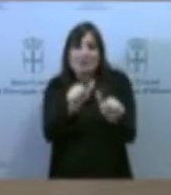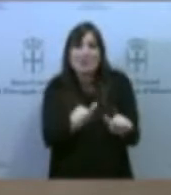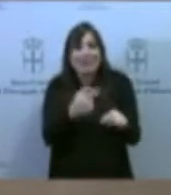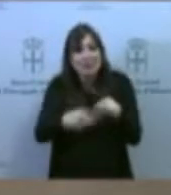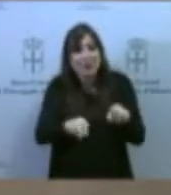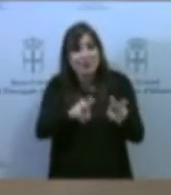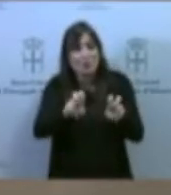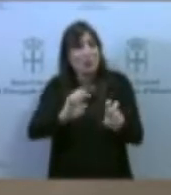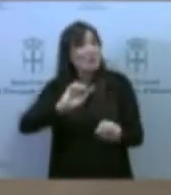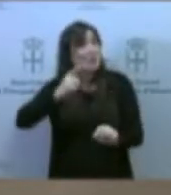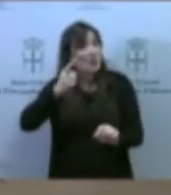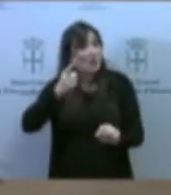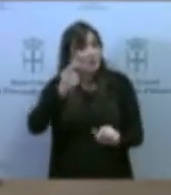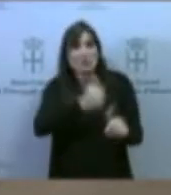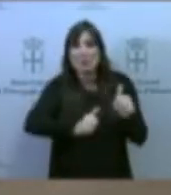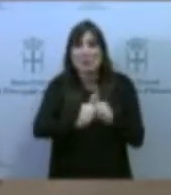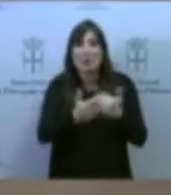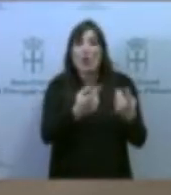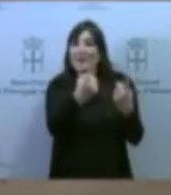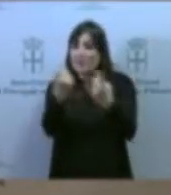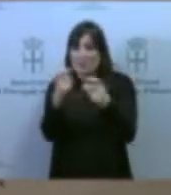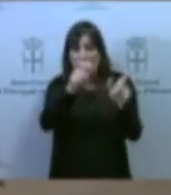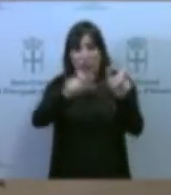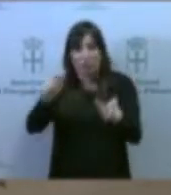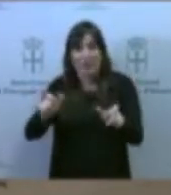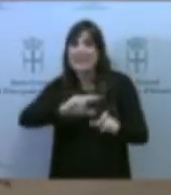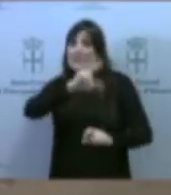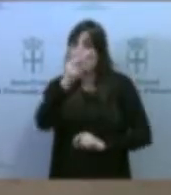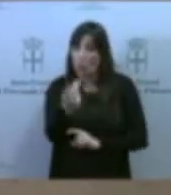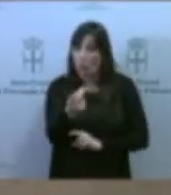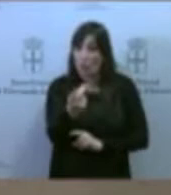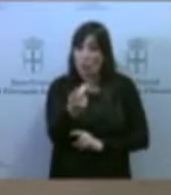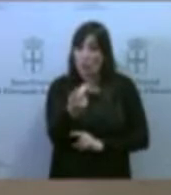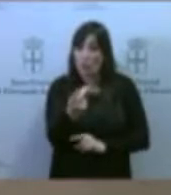necesidades de la xente, lo segundo, la fortaleza de nuestros servicios públicos